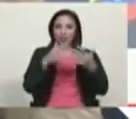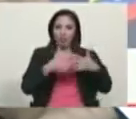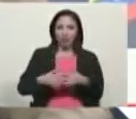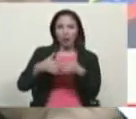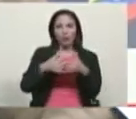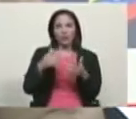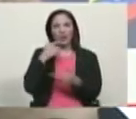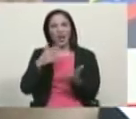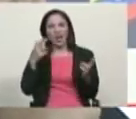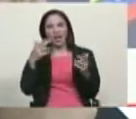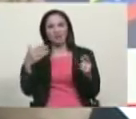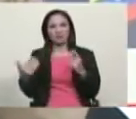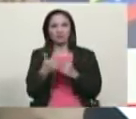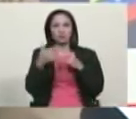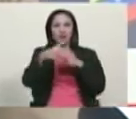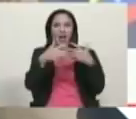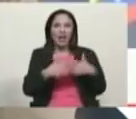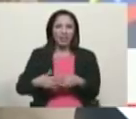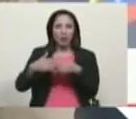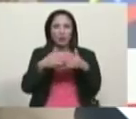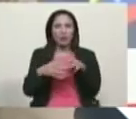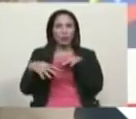uso de la fuerza militar.